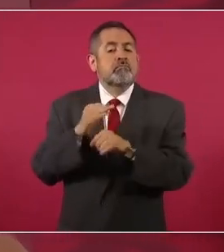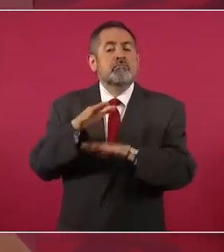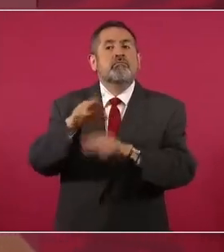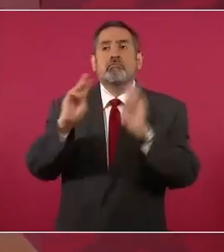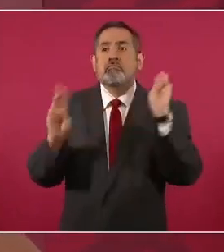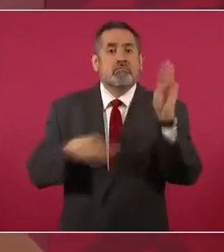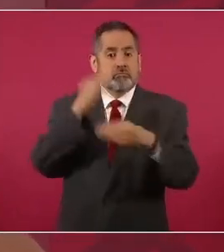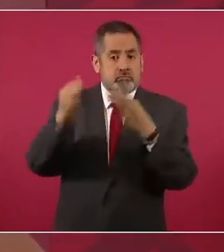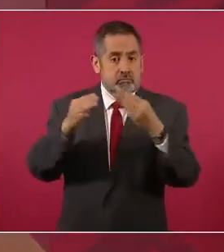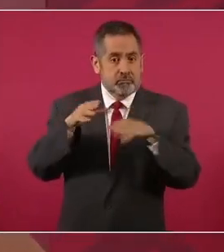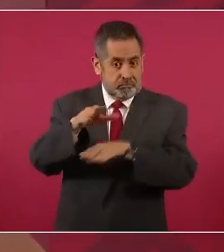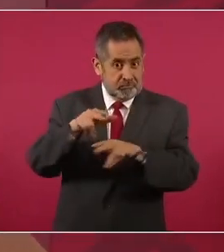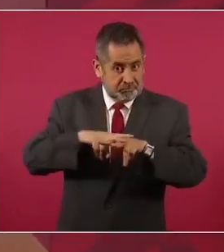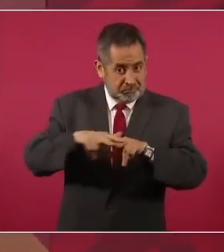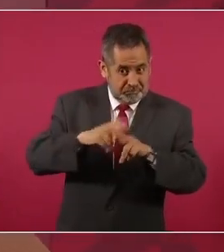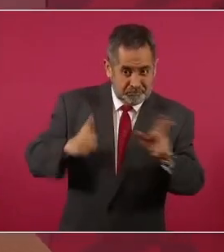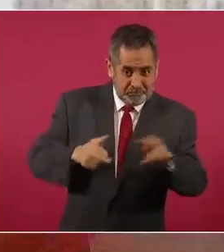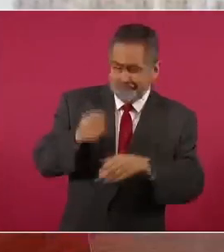en el mundo.